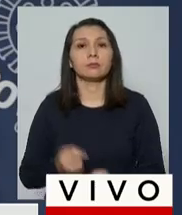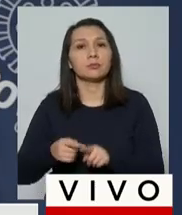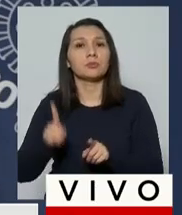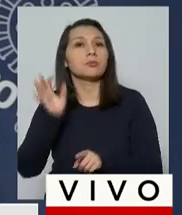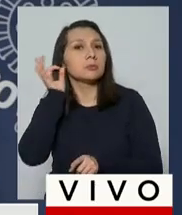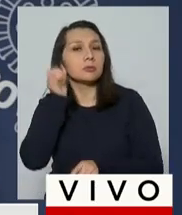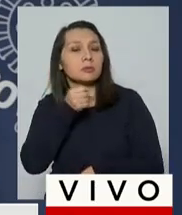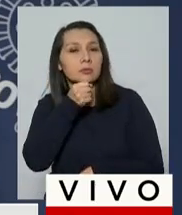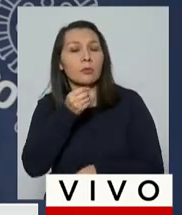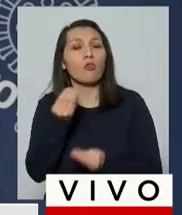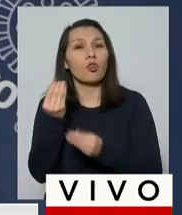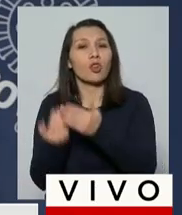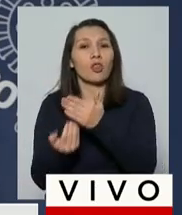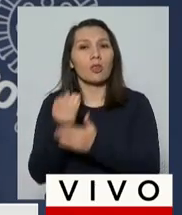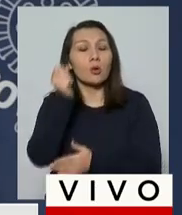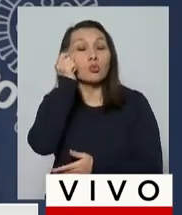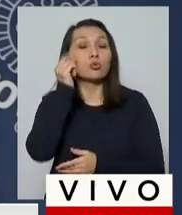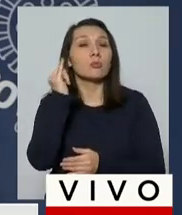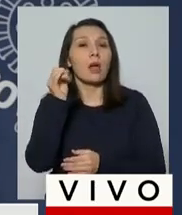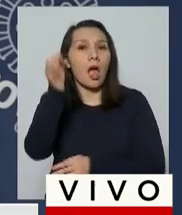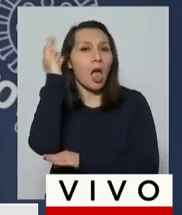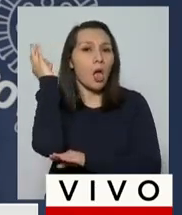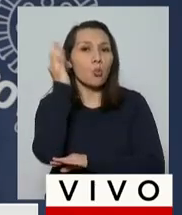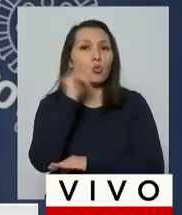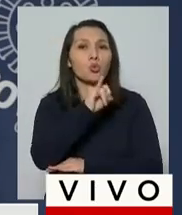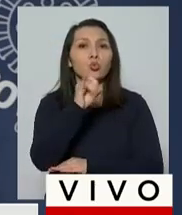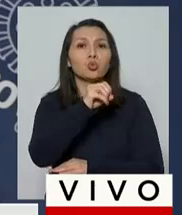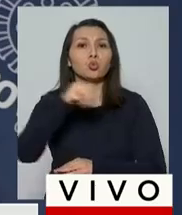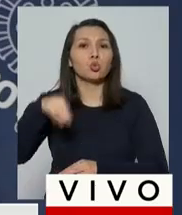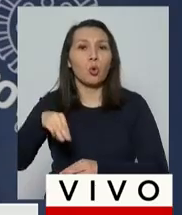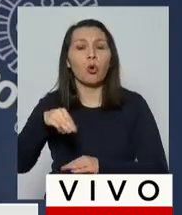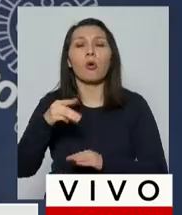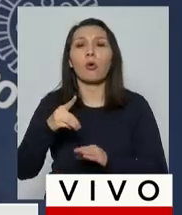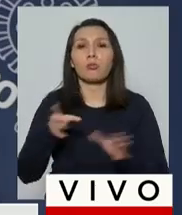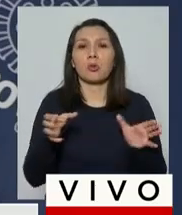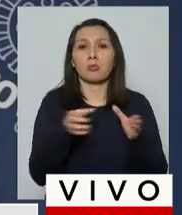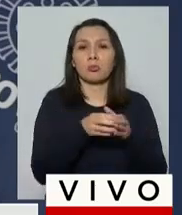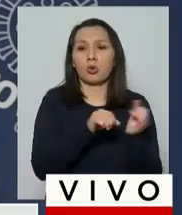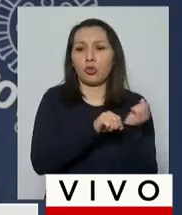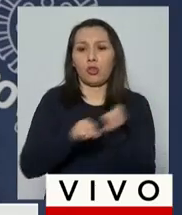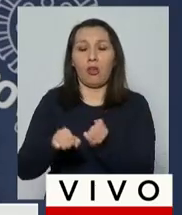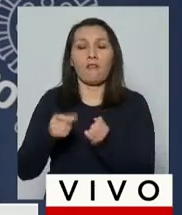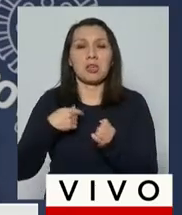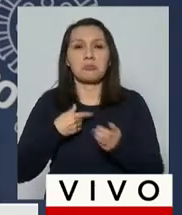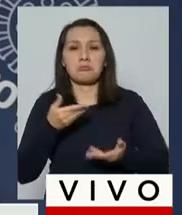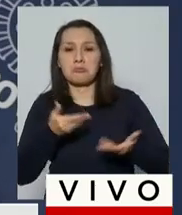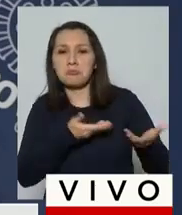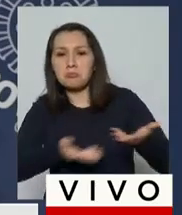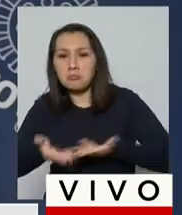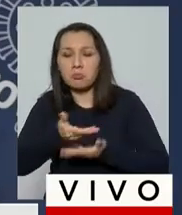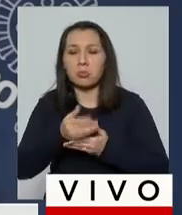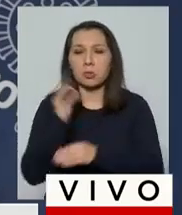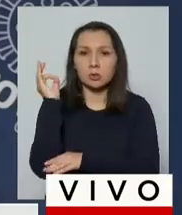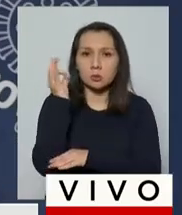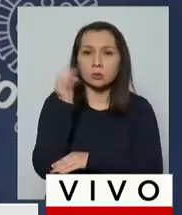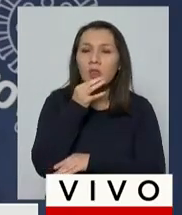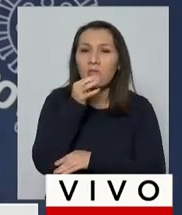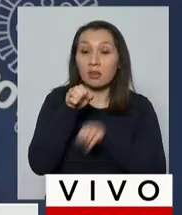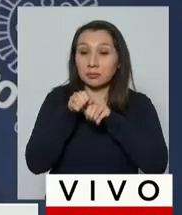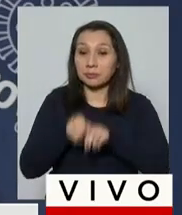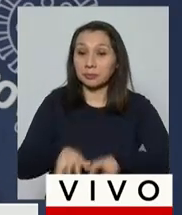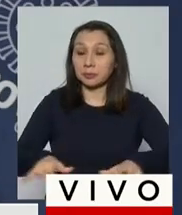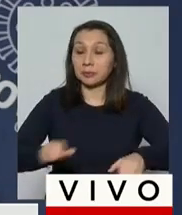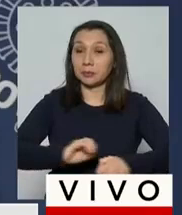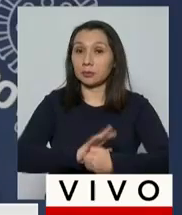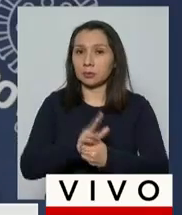Ministro, buenos días. Supimos de una reunión por Zoom que tuvo ayer con la oposición y el oficialismo y trascendió que usted les planteaba que esta